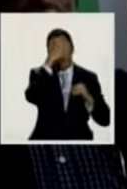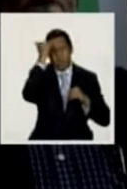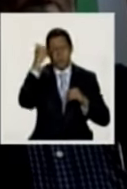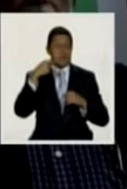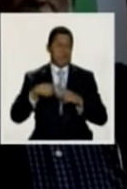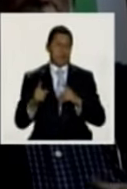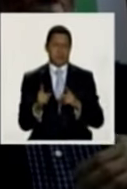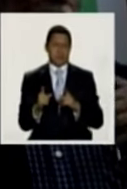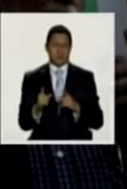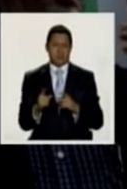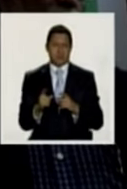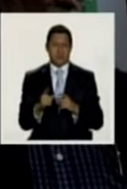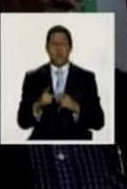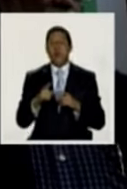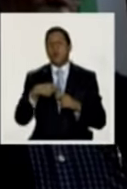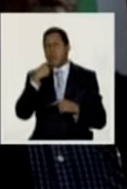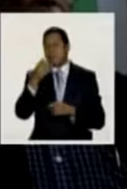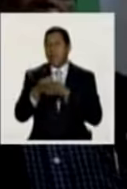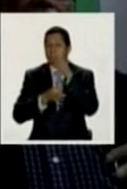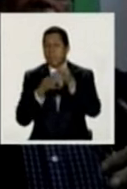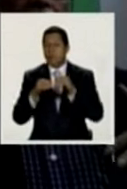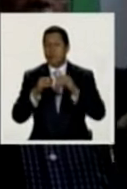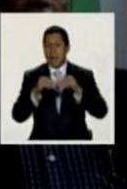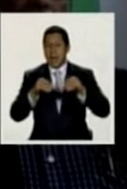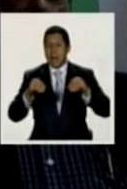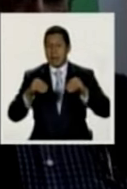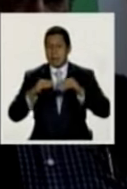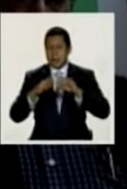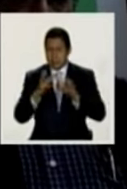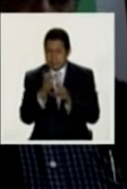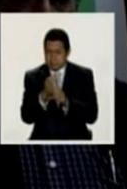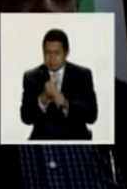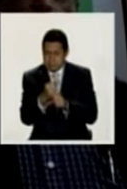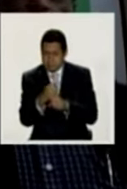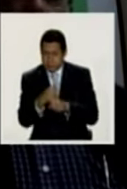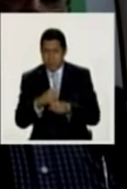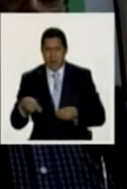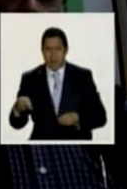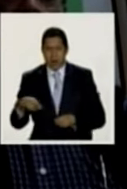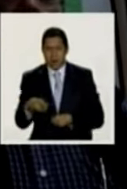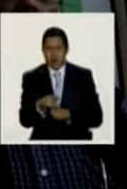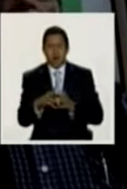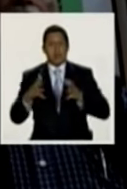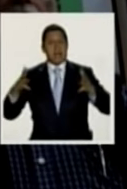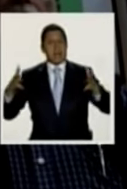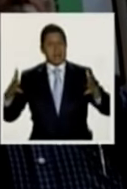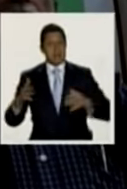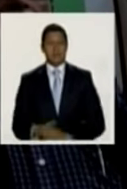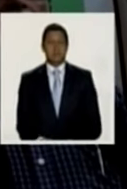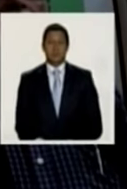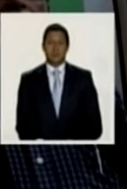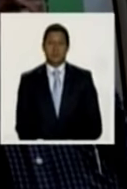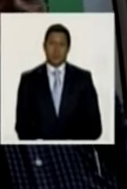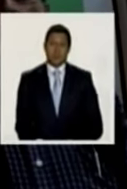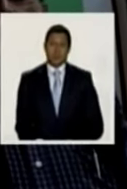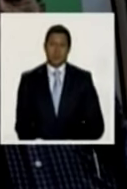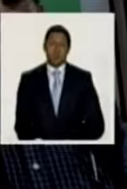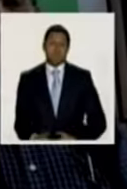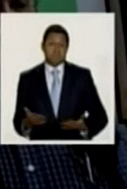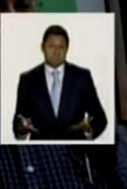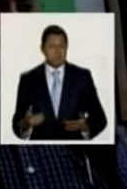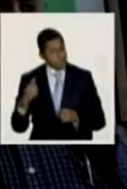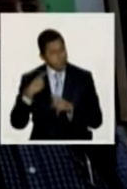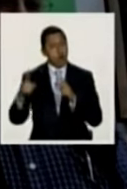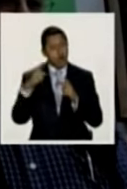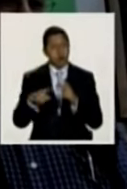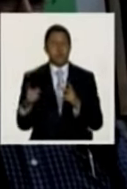lo demás, ¿no? Y habla de un momento dado de una tierra que se exprime para que el Orinoco sea grande, ¿no? Y bueno, y